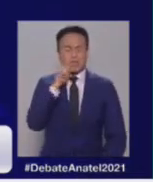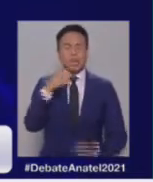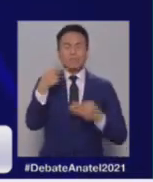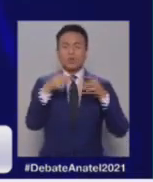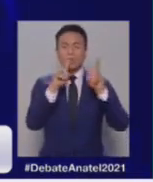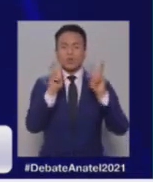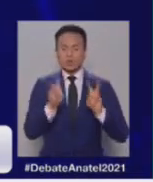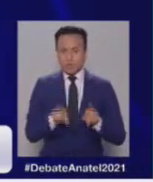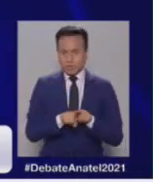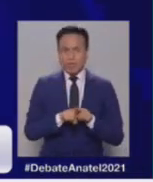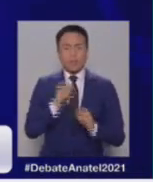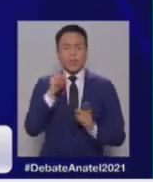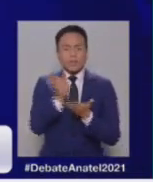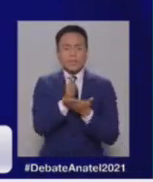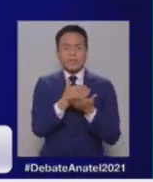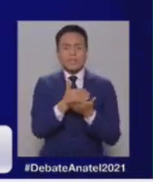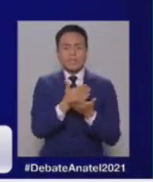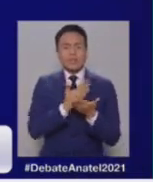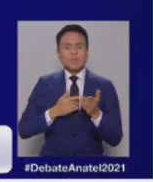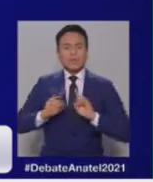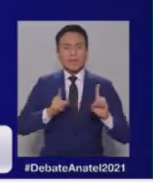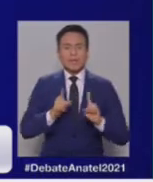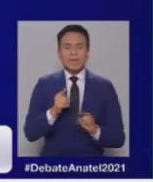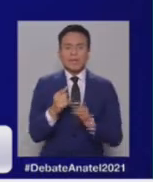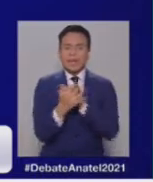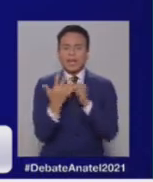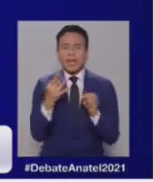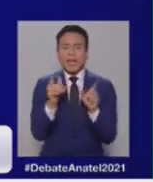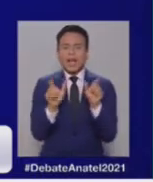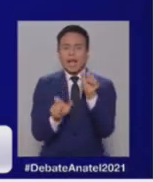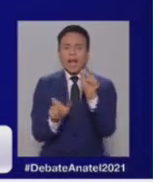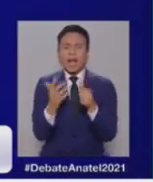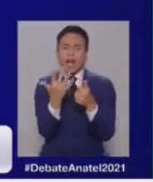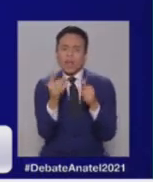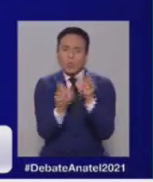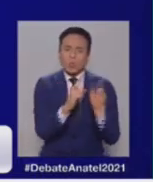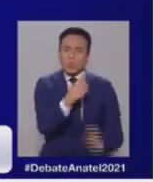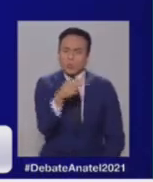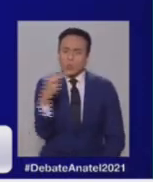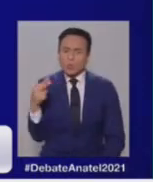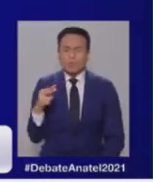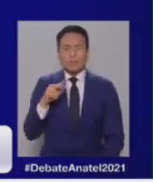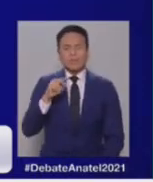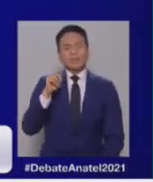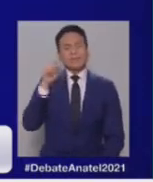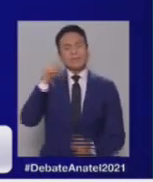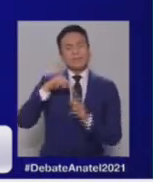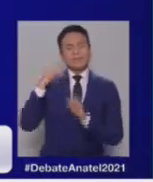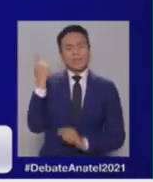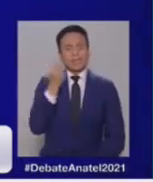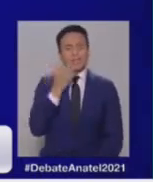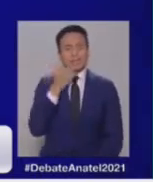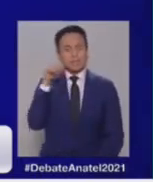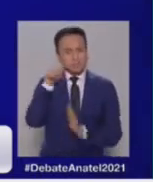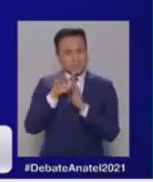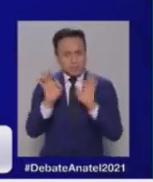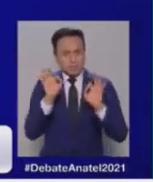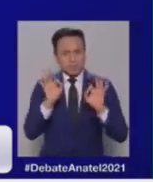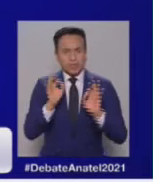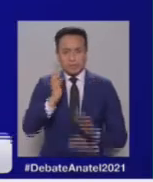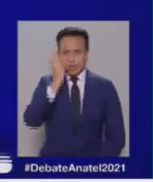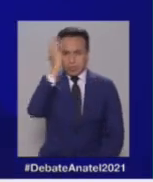que su comando validó la instancia, y donde él trató de contrarrestar las propuestas y responderlas a su